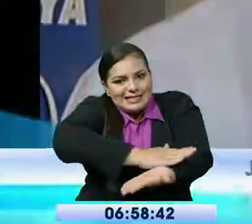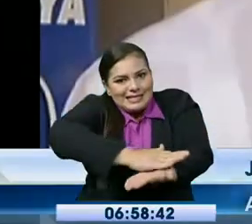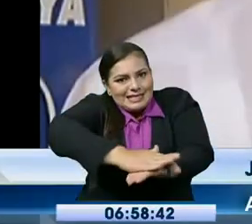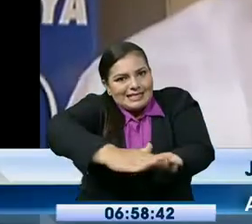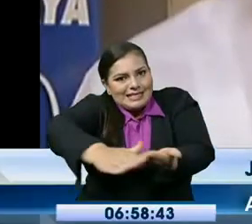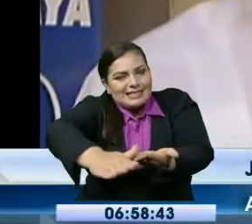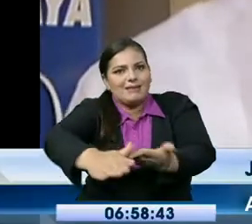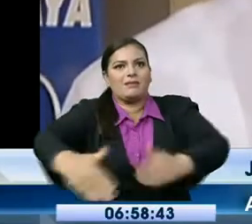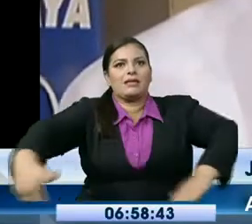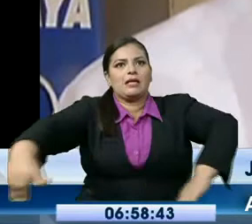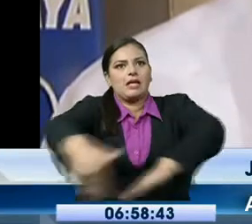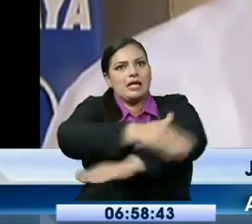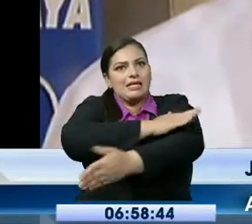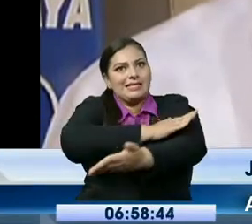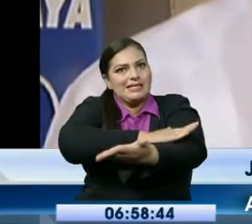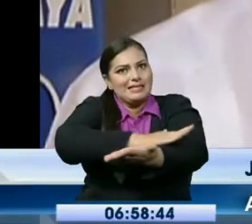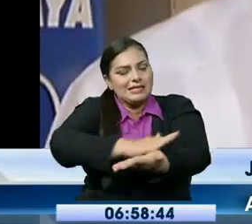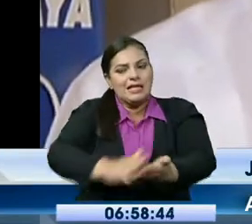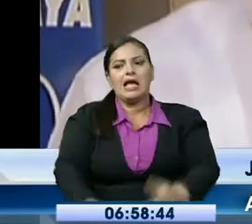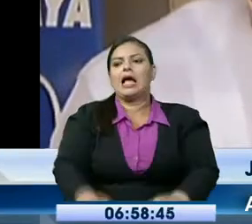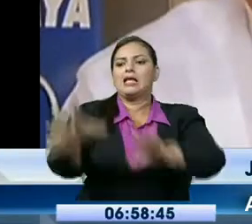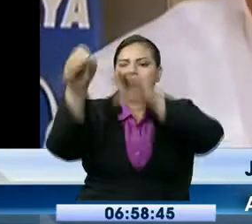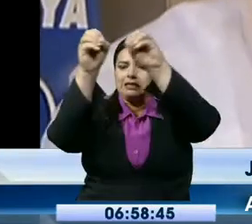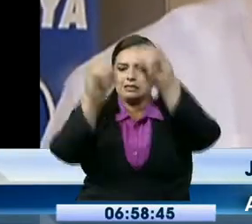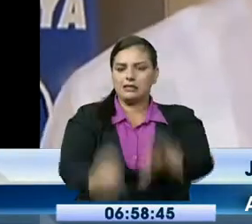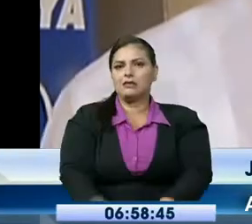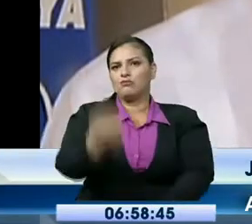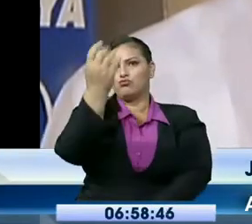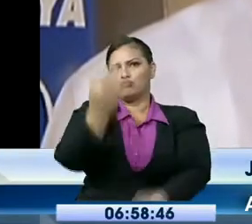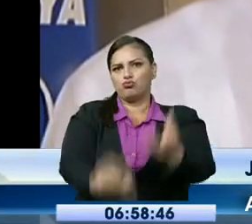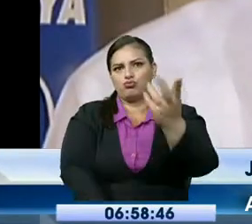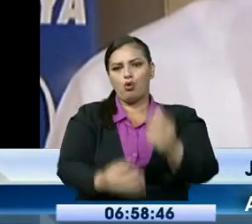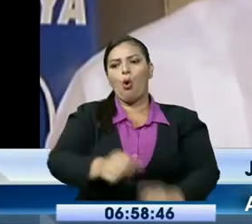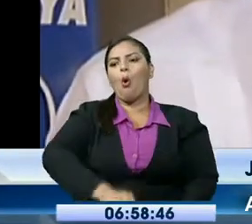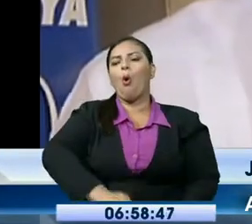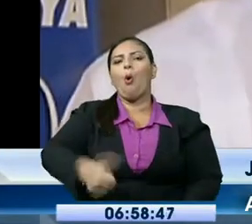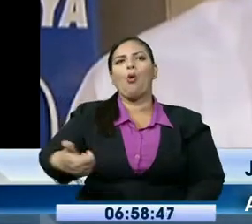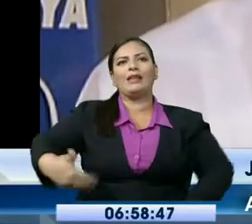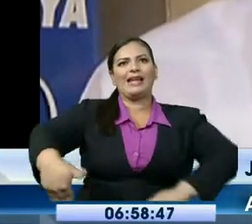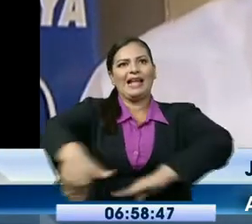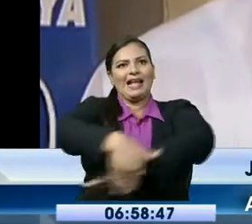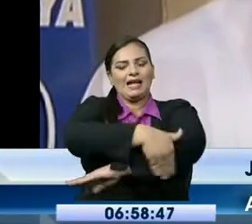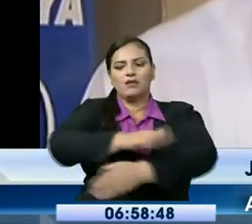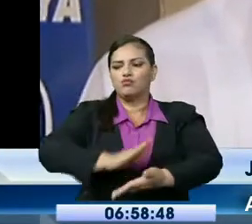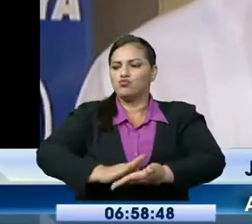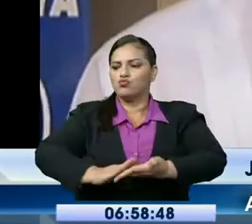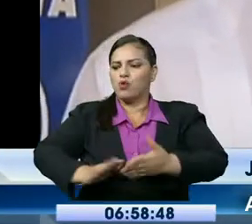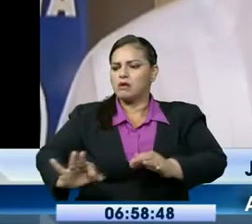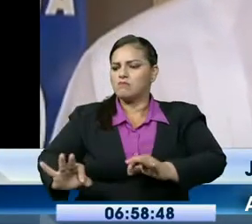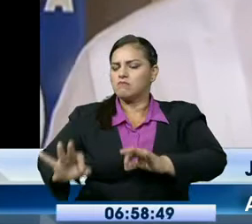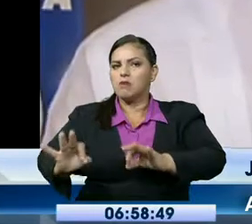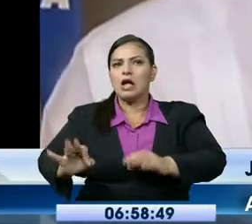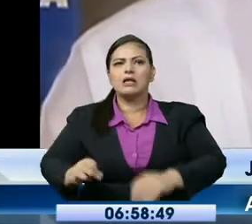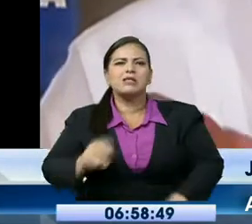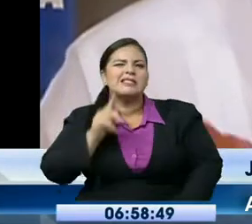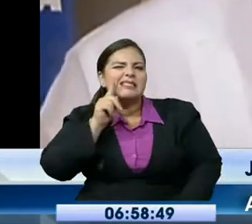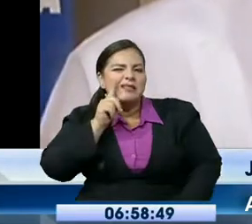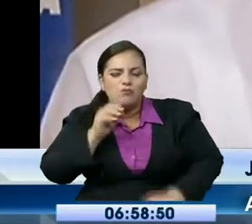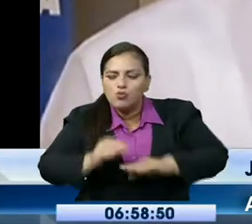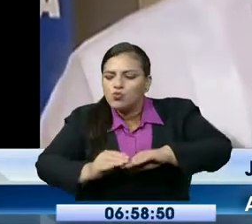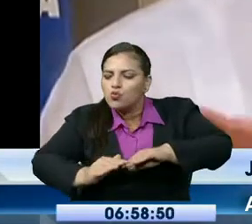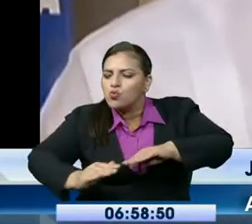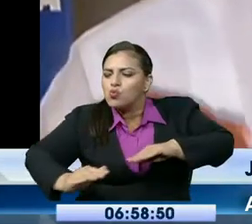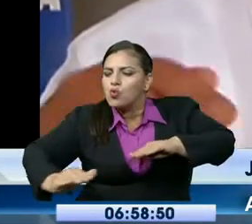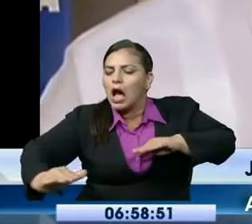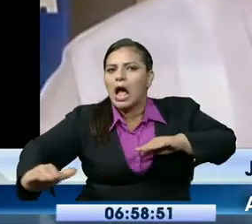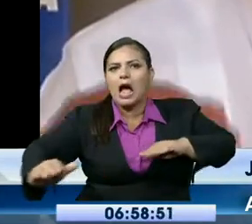porque el asfalto es combustible. Se daña severamente y si alguien hace eso, pese a las advertencias, vamos como de costumbre a